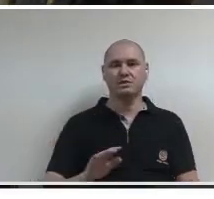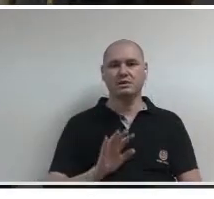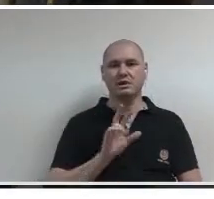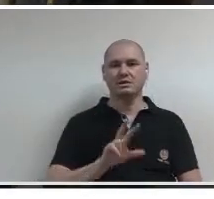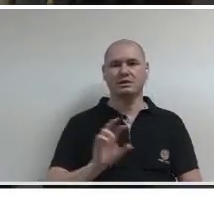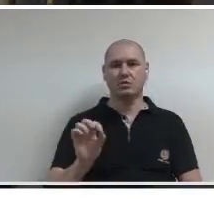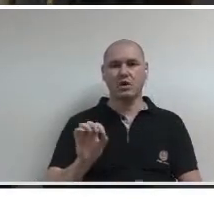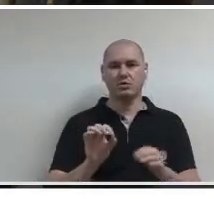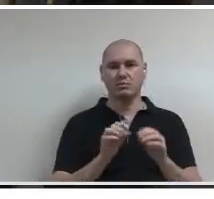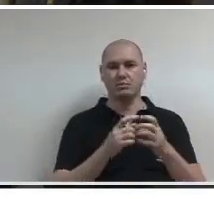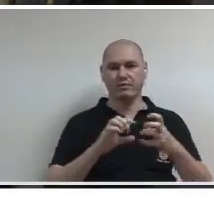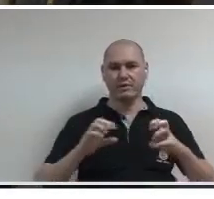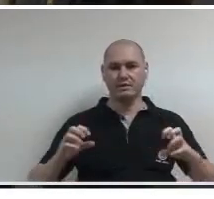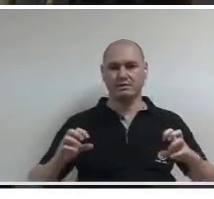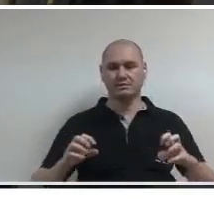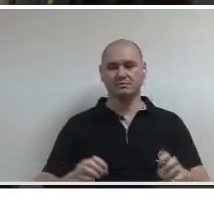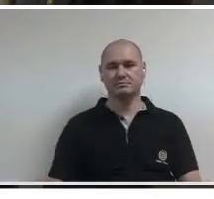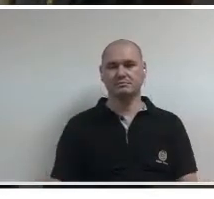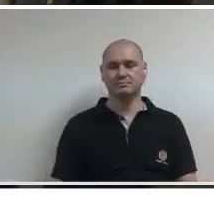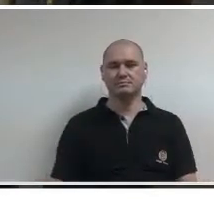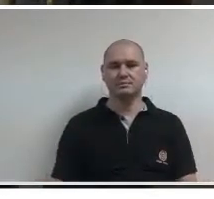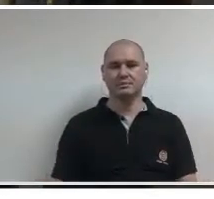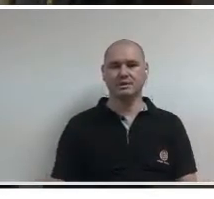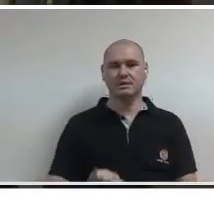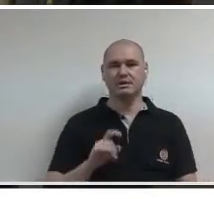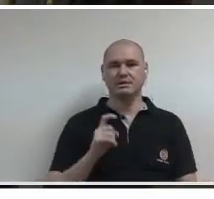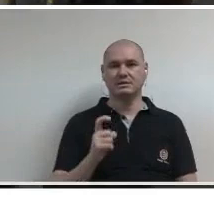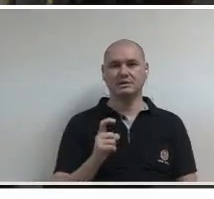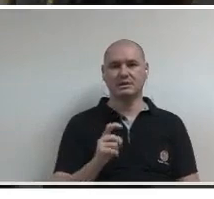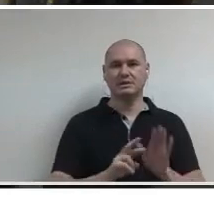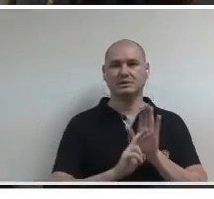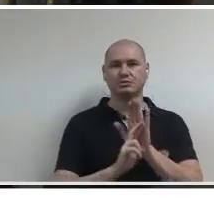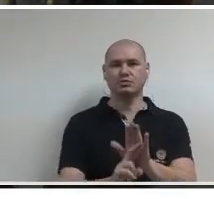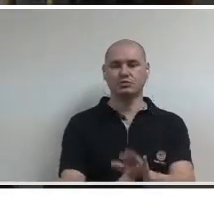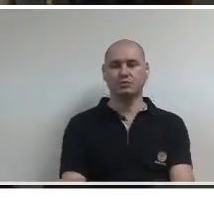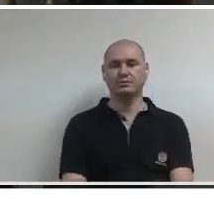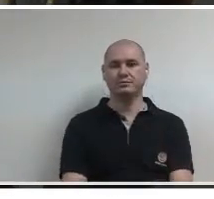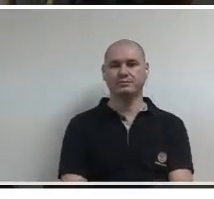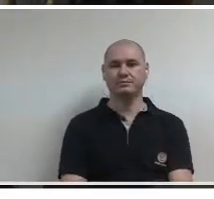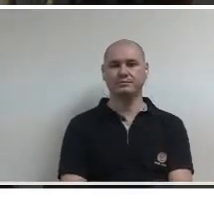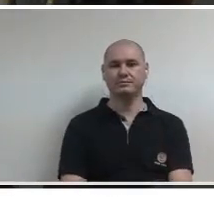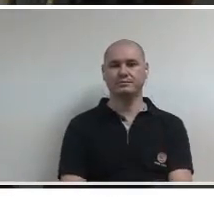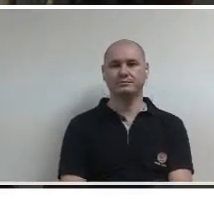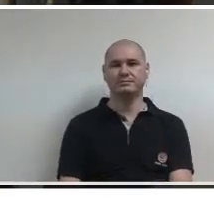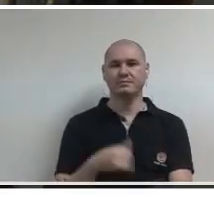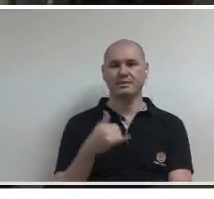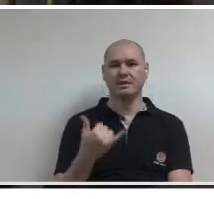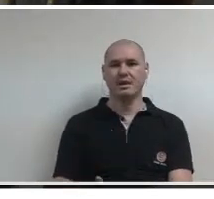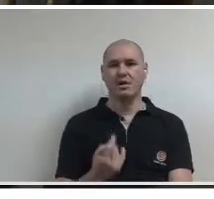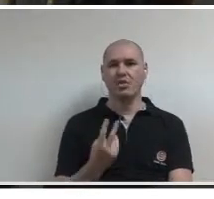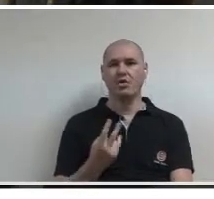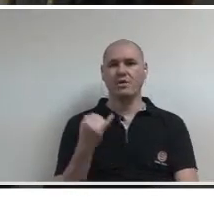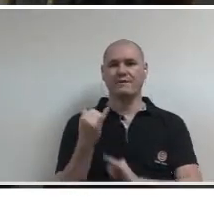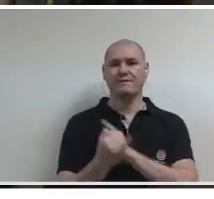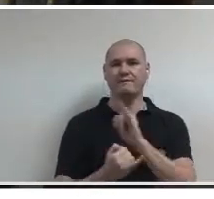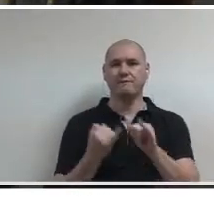electrónica, Mayo Guareco. Y oficio, 34 Providencia. Habéis 7 sentencias definitivas, doña presentamos